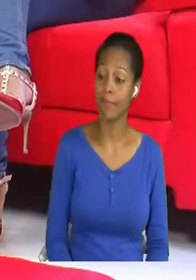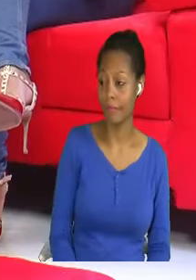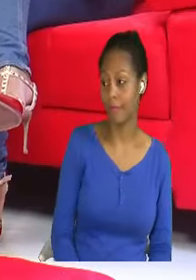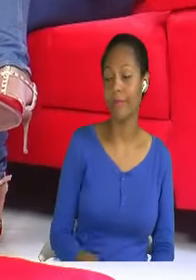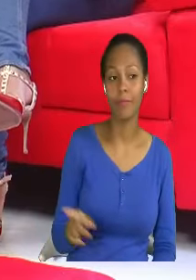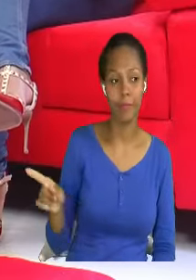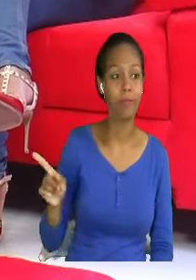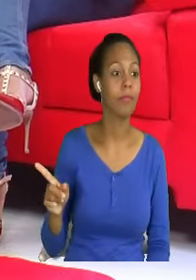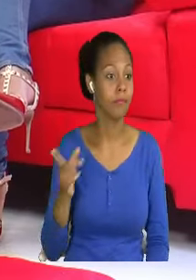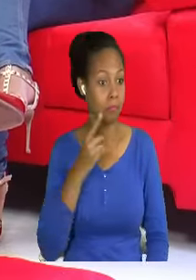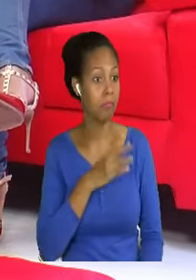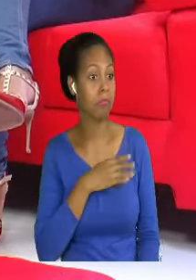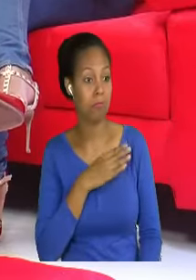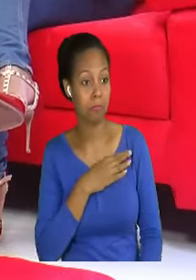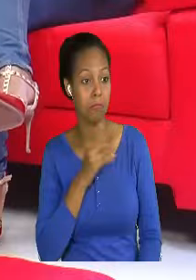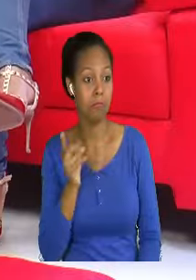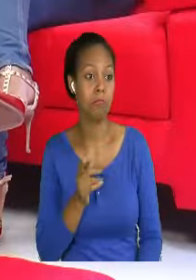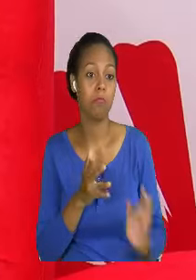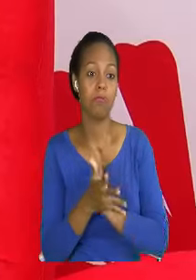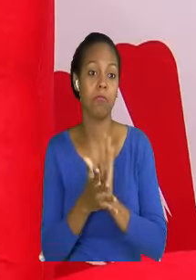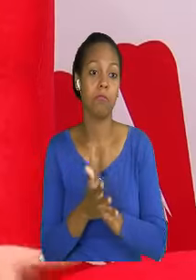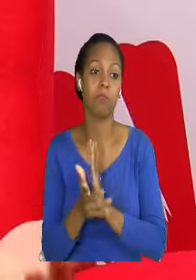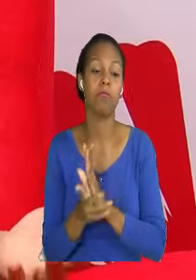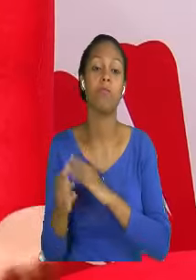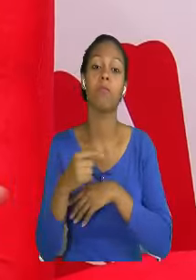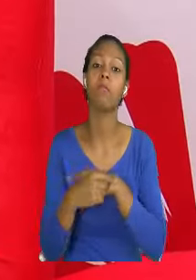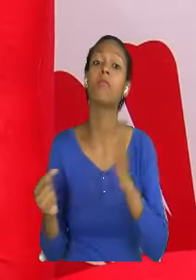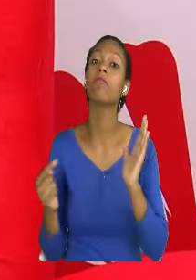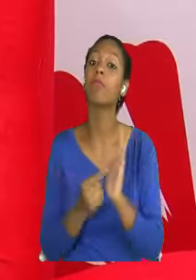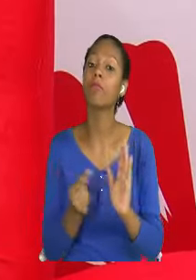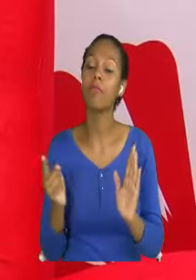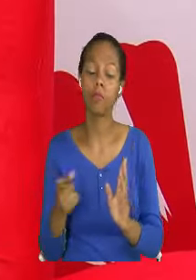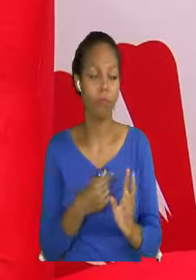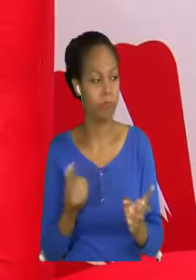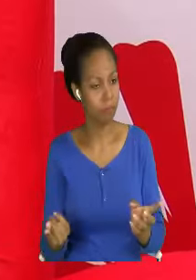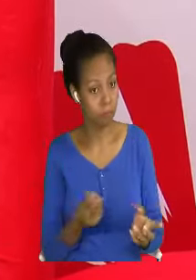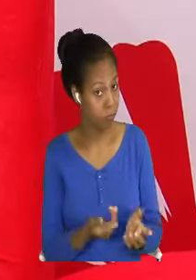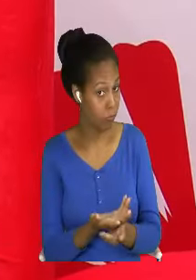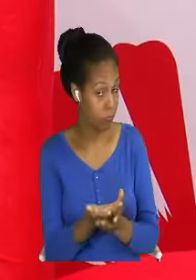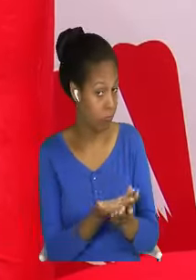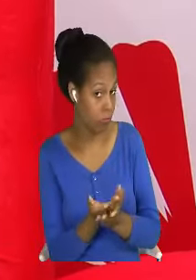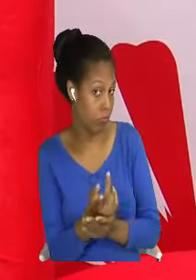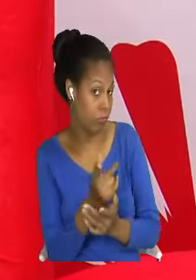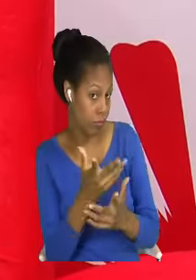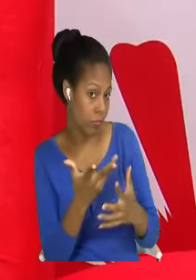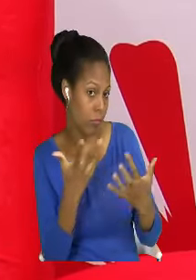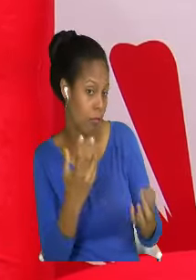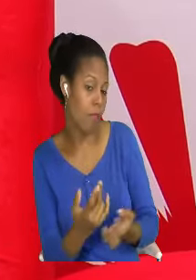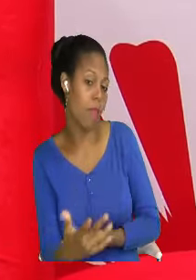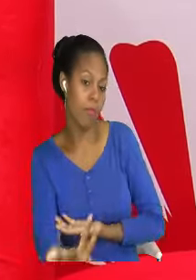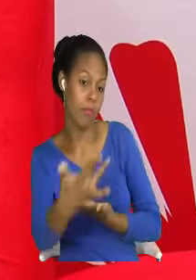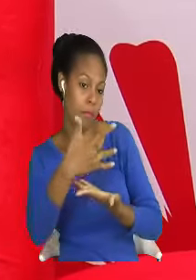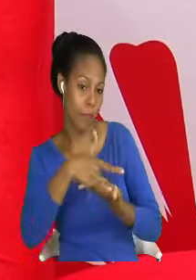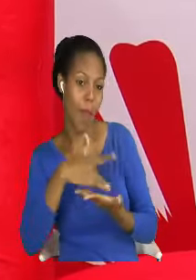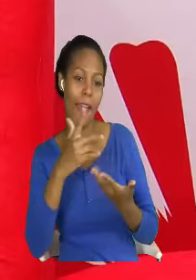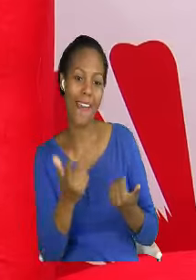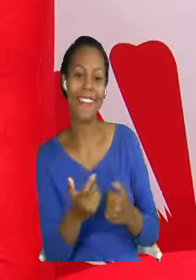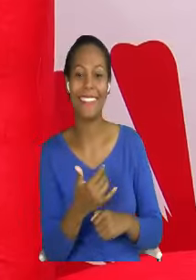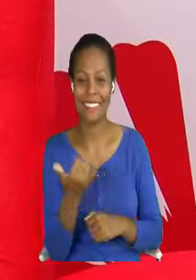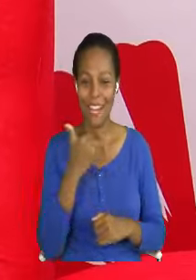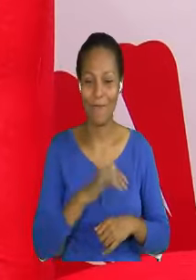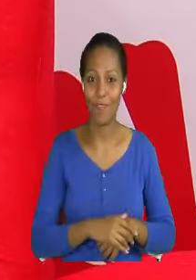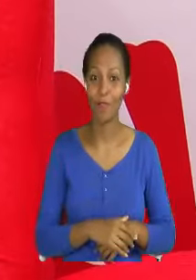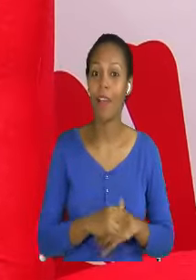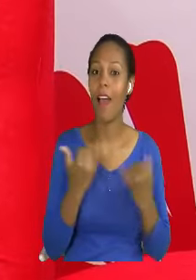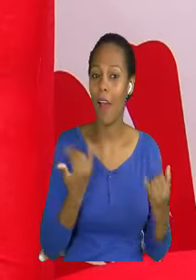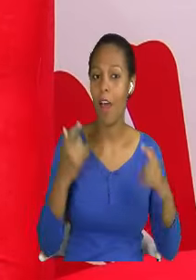Mora de New Body, dando todos nuestros consejos y por supuesto sus datos para que usted, si está interesado, pueda comunicarse con ella. Momento de nuestra